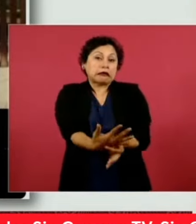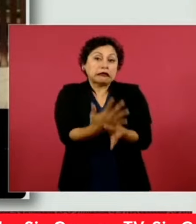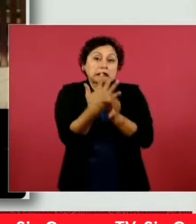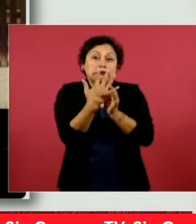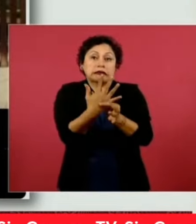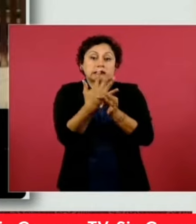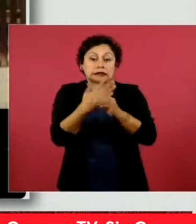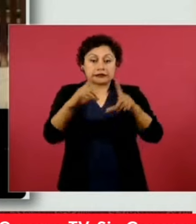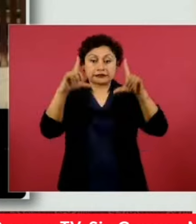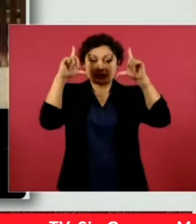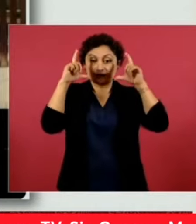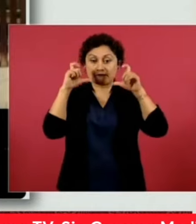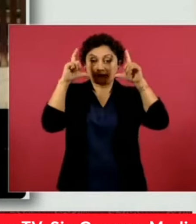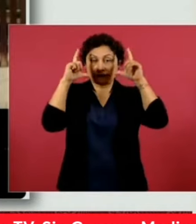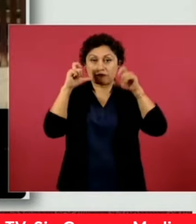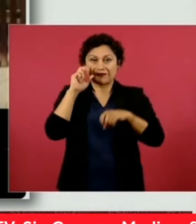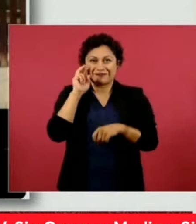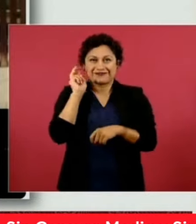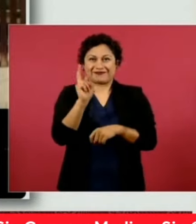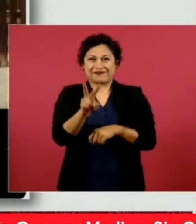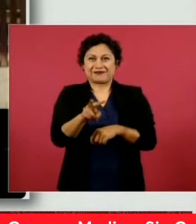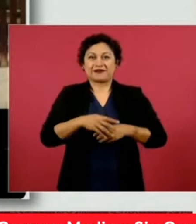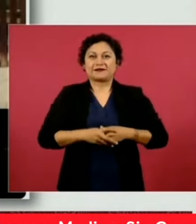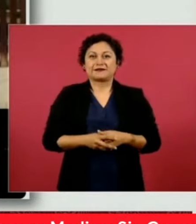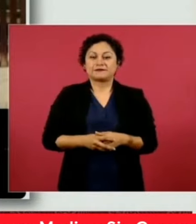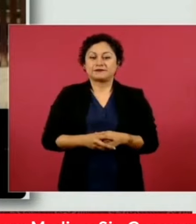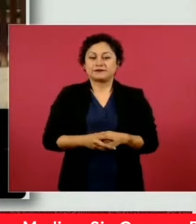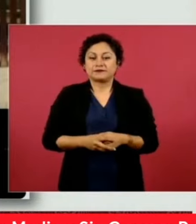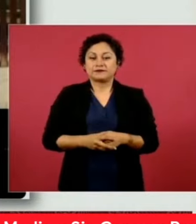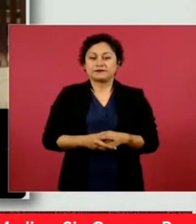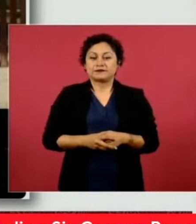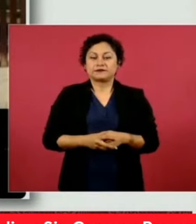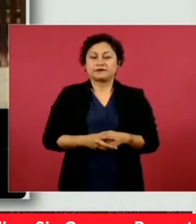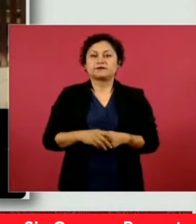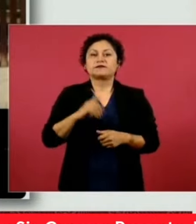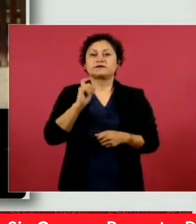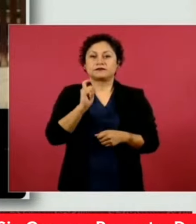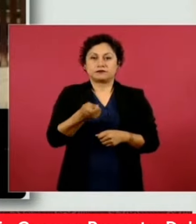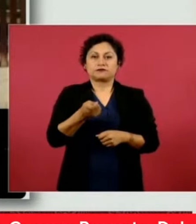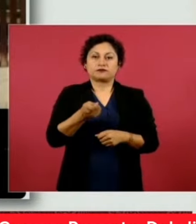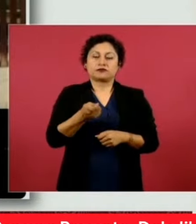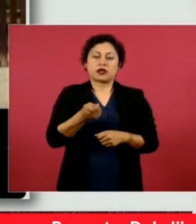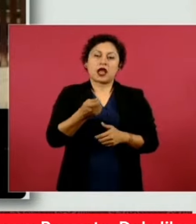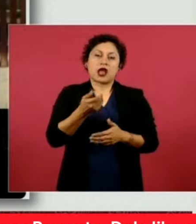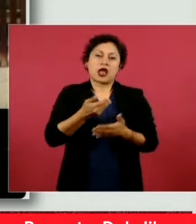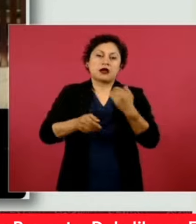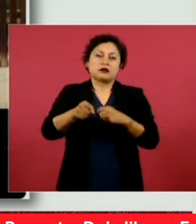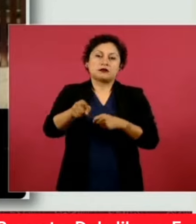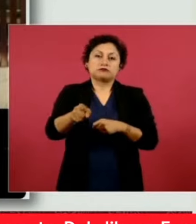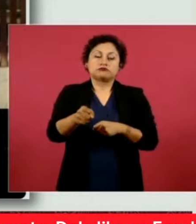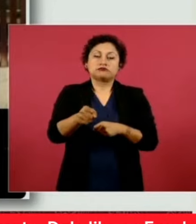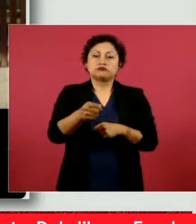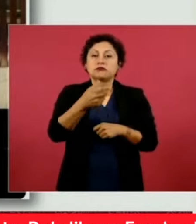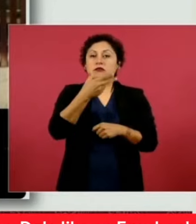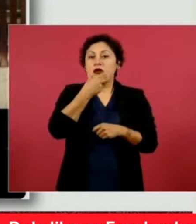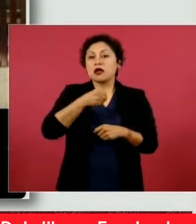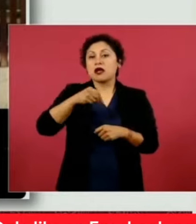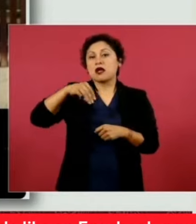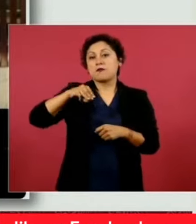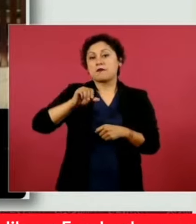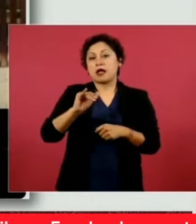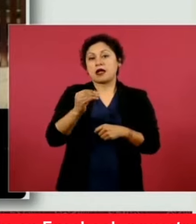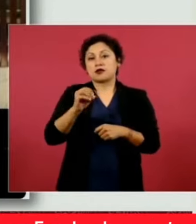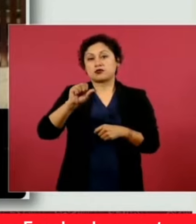una fotografía que vemos en la pantalla en la que aparecerían el recién detenido Ismael El Mayo Zambada,